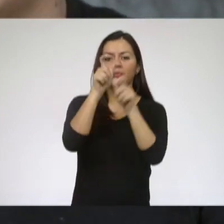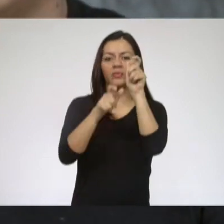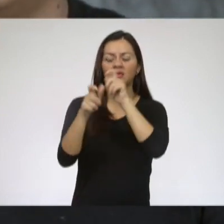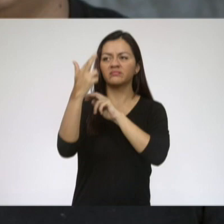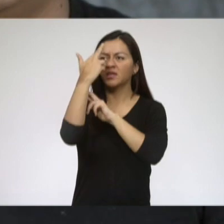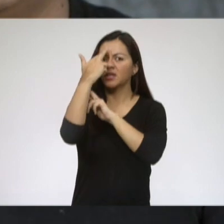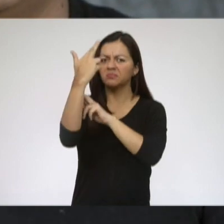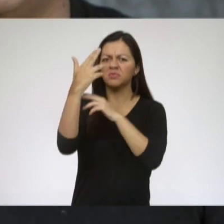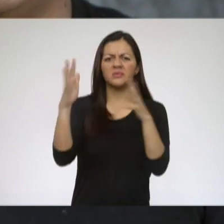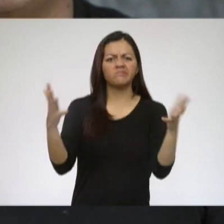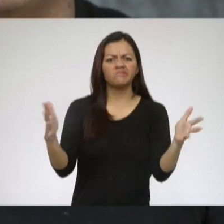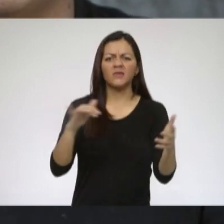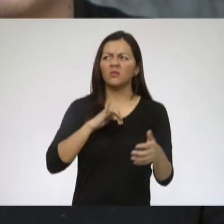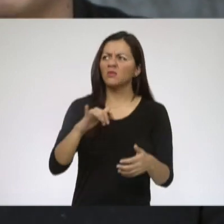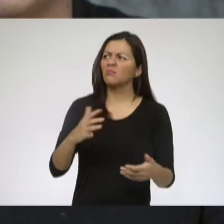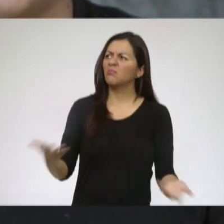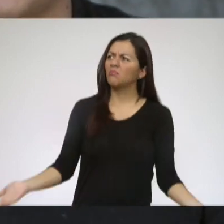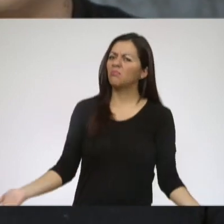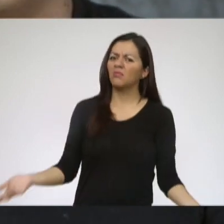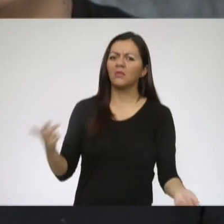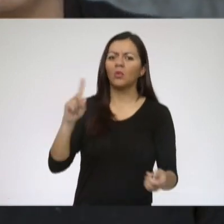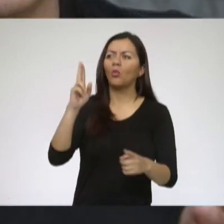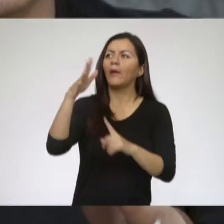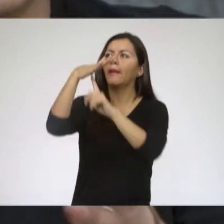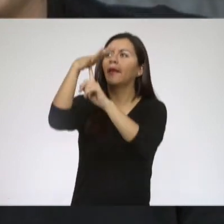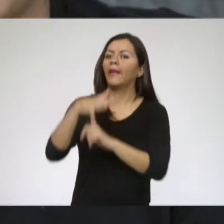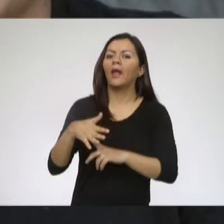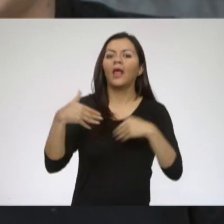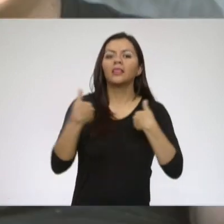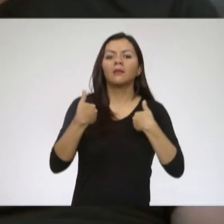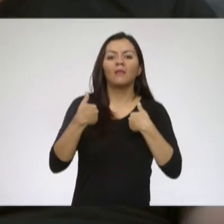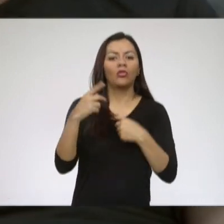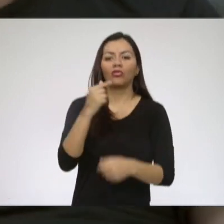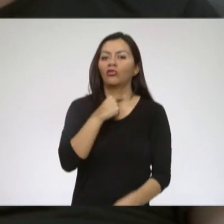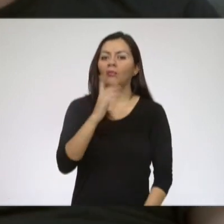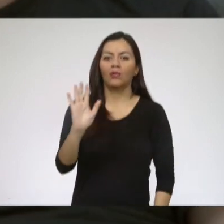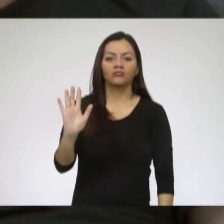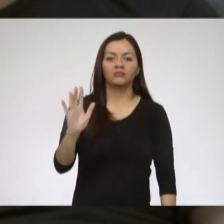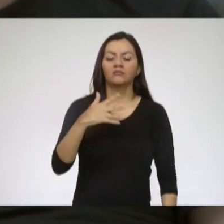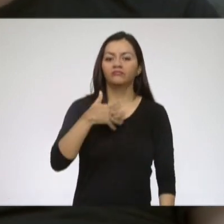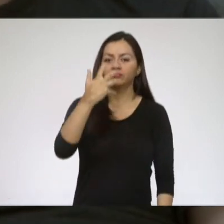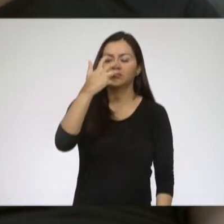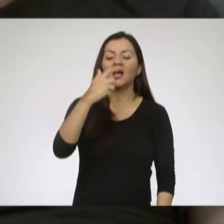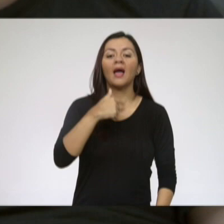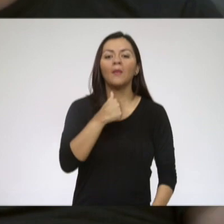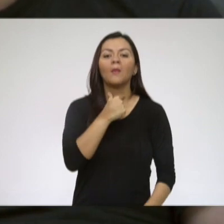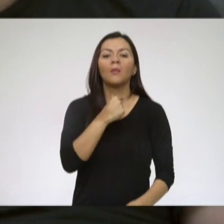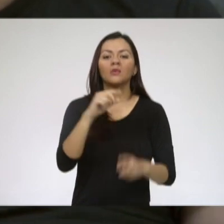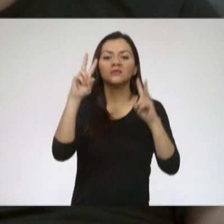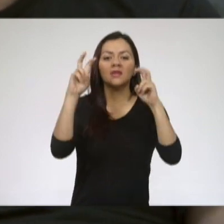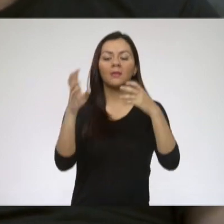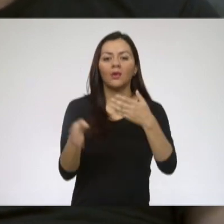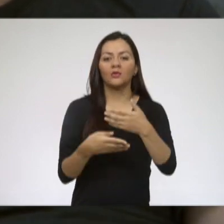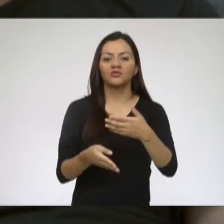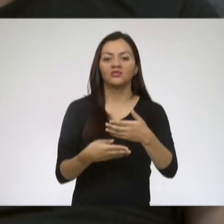respeto mutuo. O sea, a mí no me gustaba que me traten como un animalito por ahí. Siempre me gustó la cocina. Estudié para